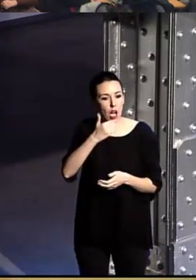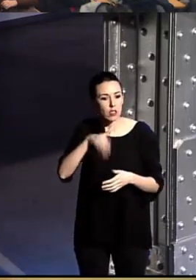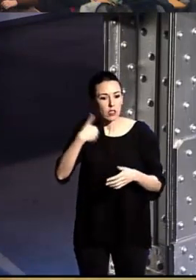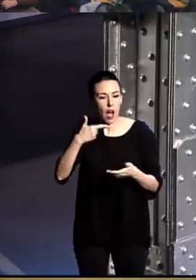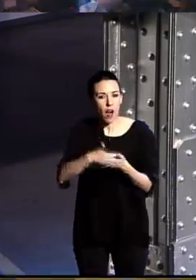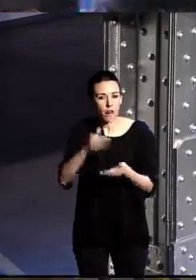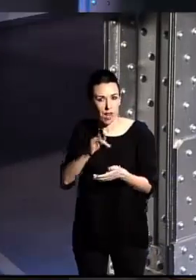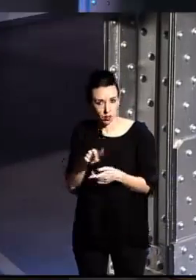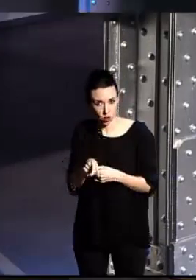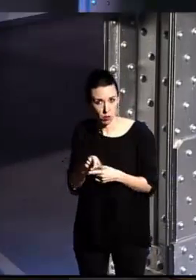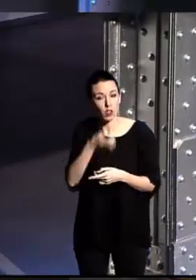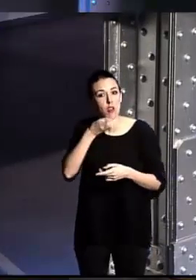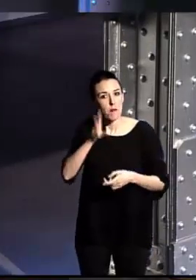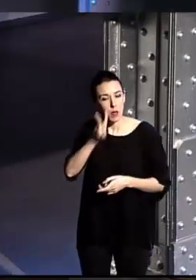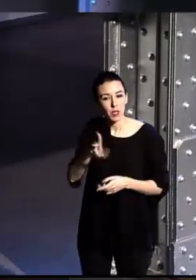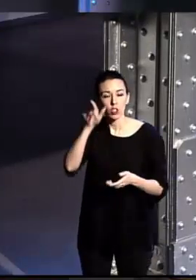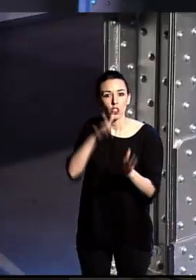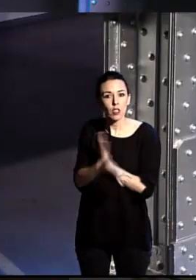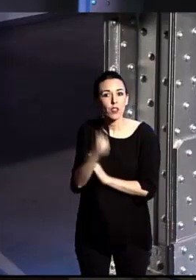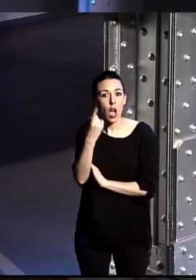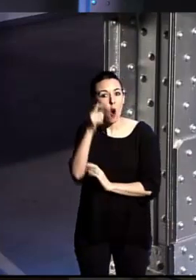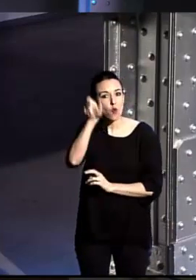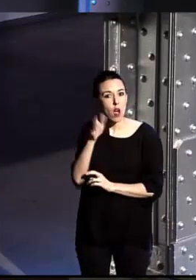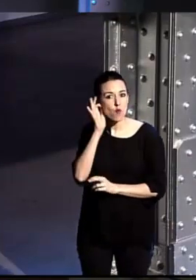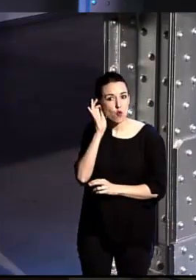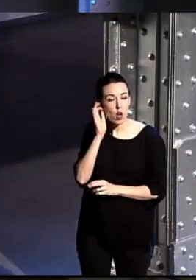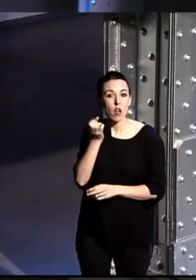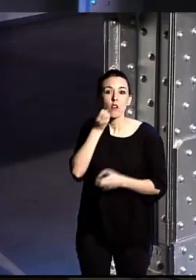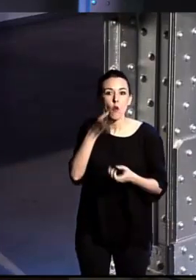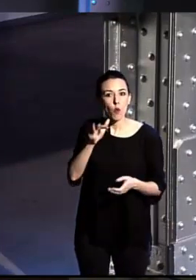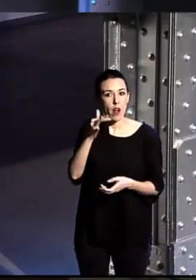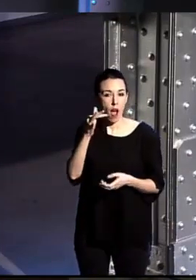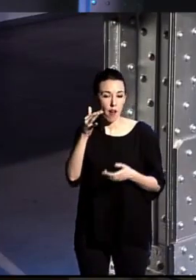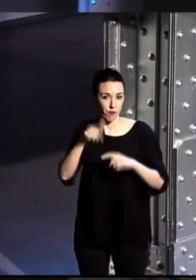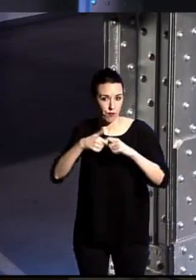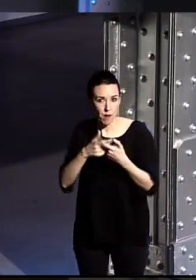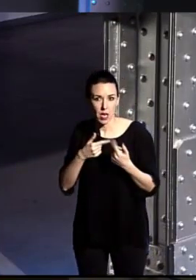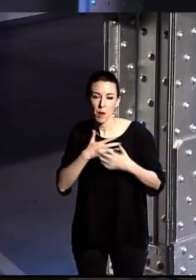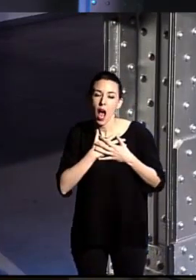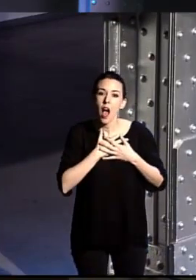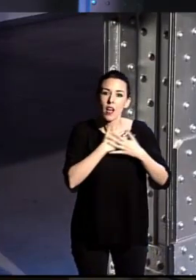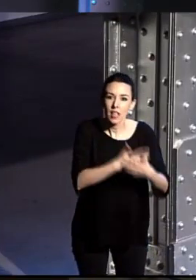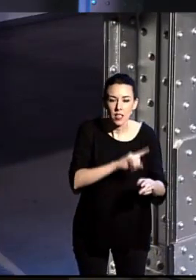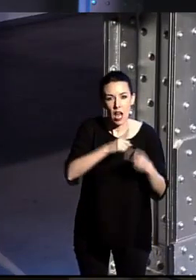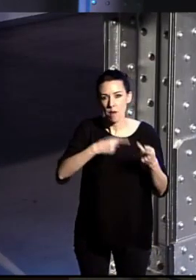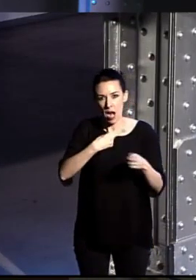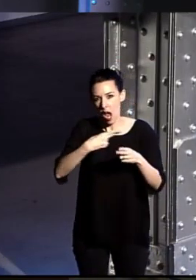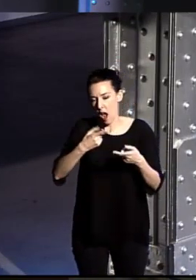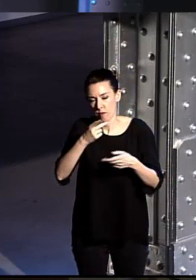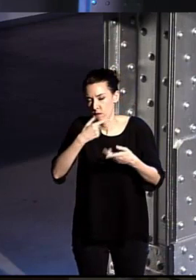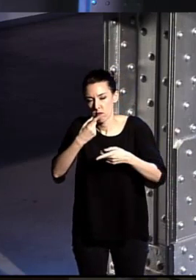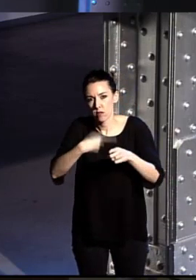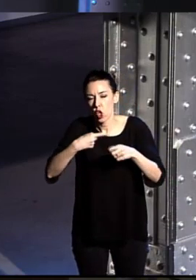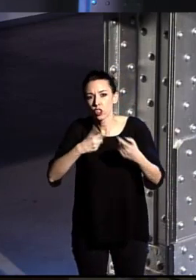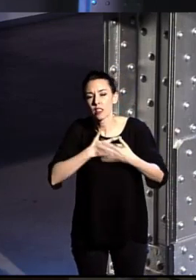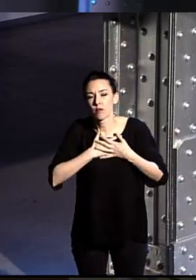O sea, eso estaba bien visto, es decir, una mujer de buena familia que dedicaba tiempo a la caridad, a obras filantrópicas, que a veces se